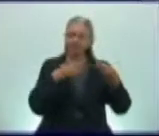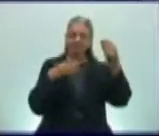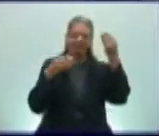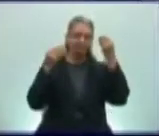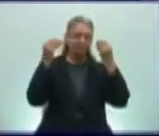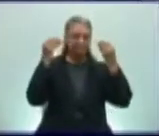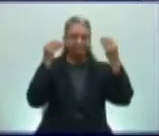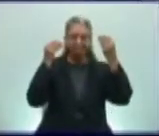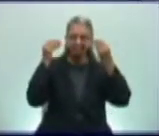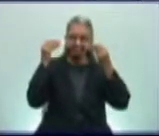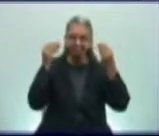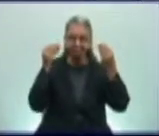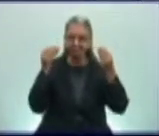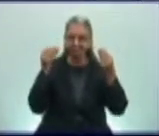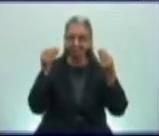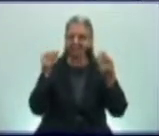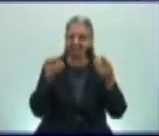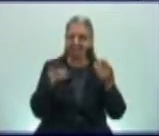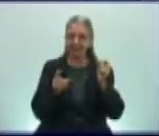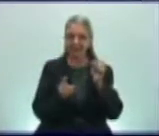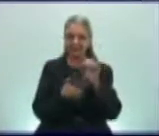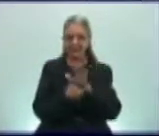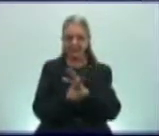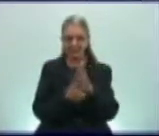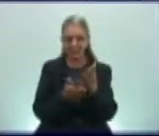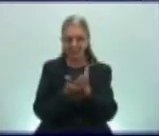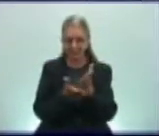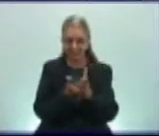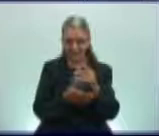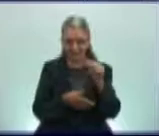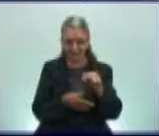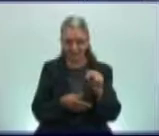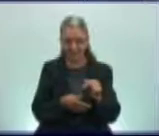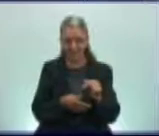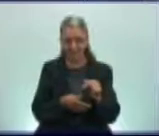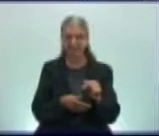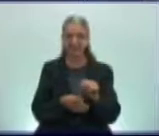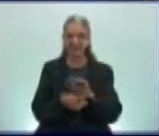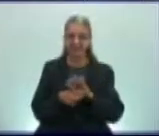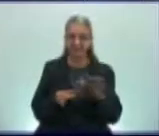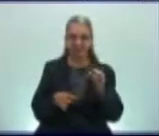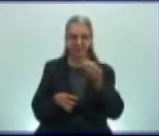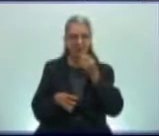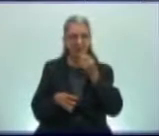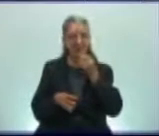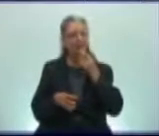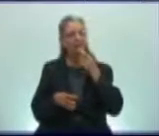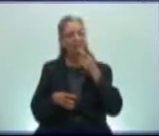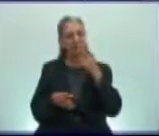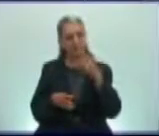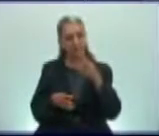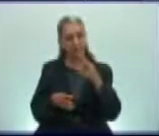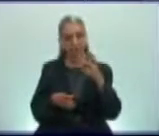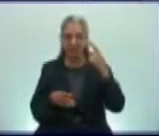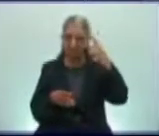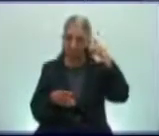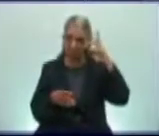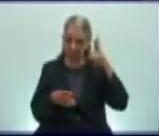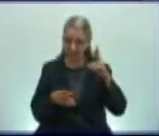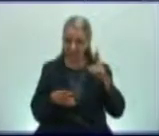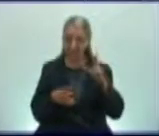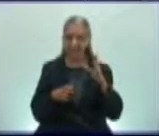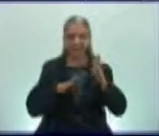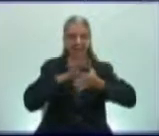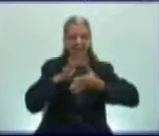un instante al inicio del encuentro. Entonces ya puedes responder este